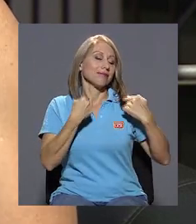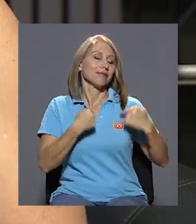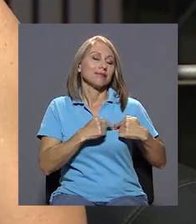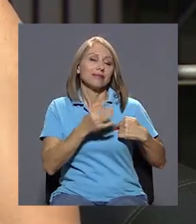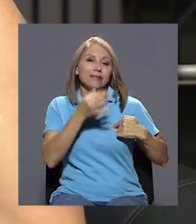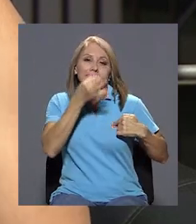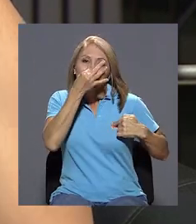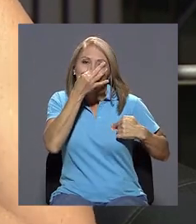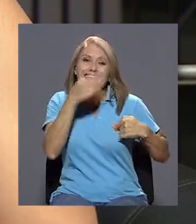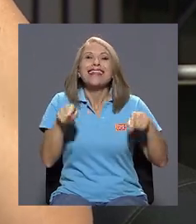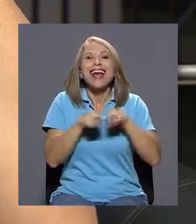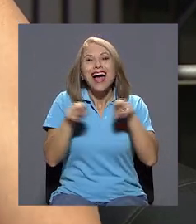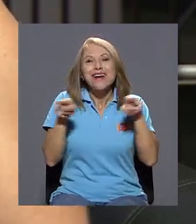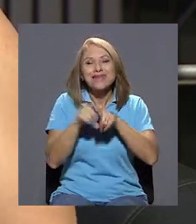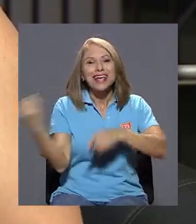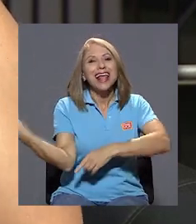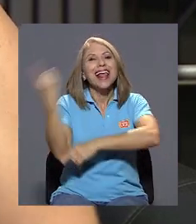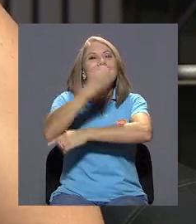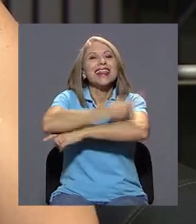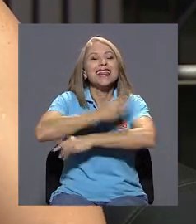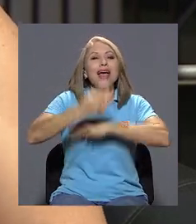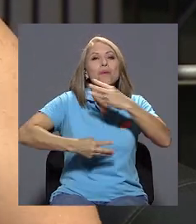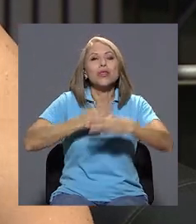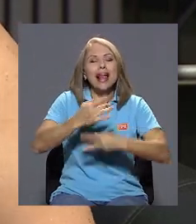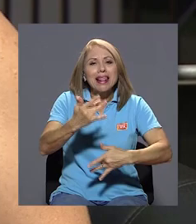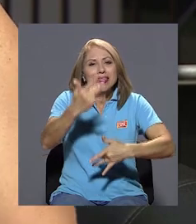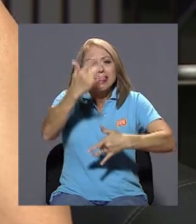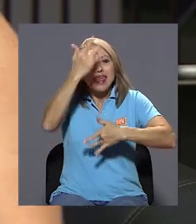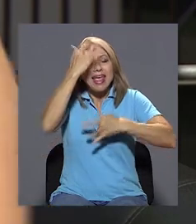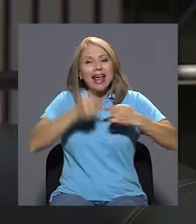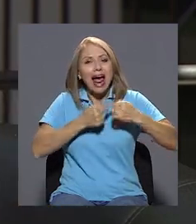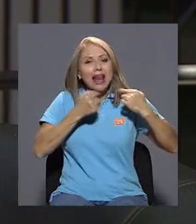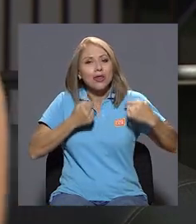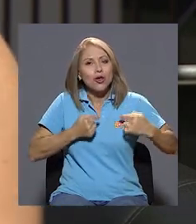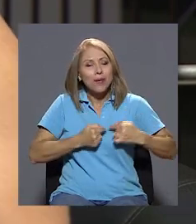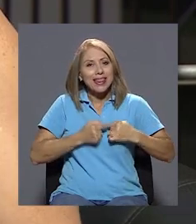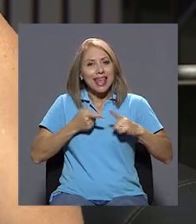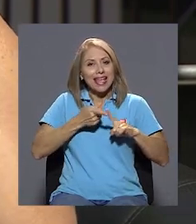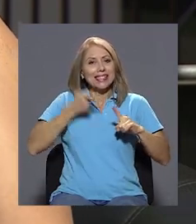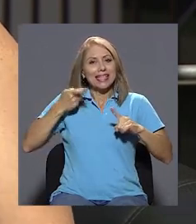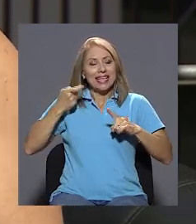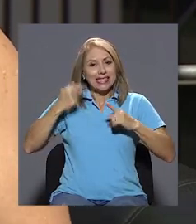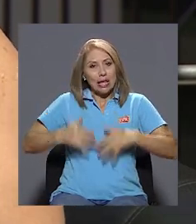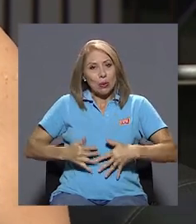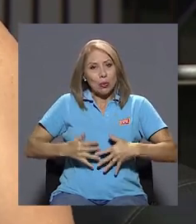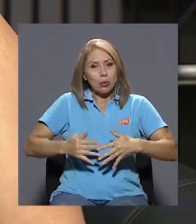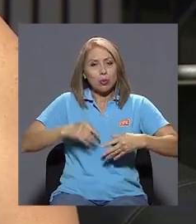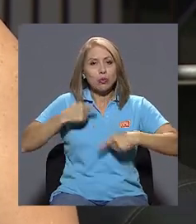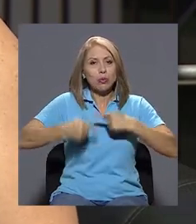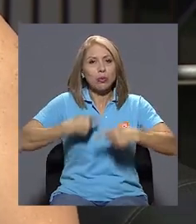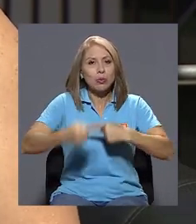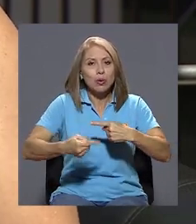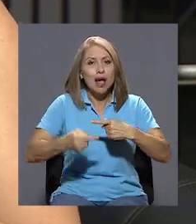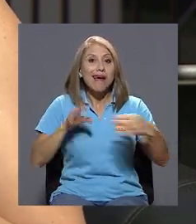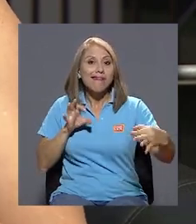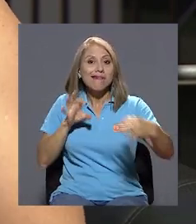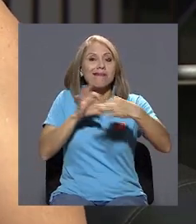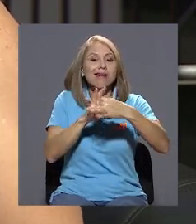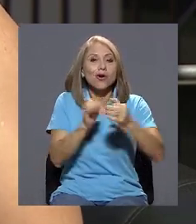se celebra el Día Mundial de las Cardiopatías Congénitas. A propósito de esta celebración, vamos a conversar acerca